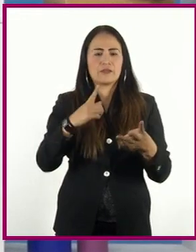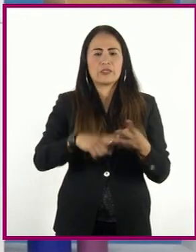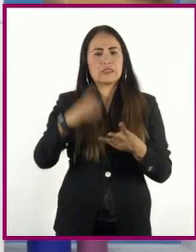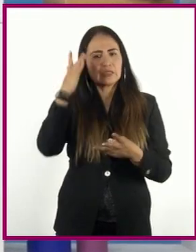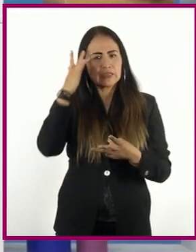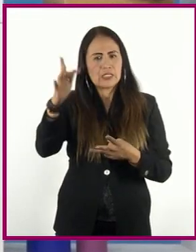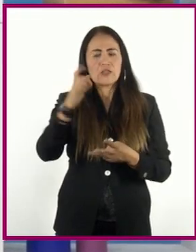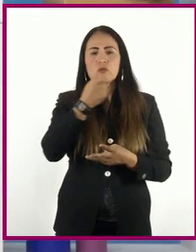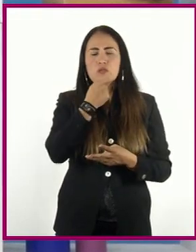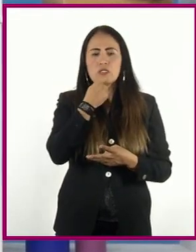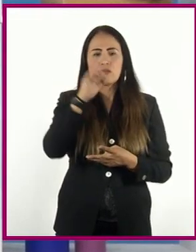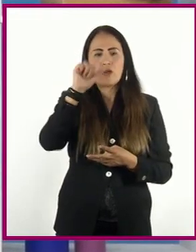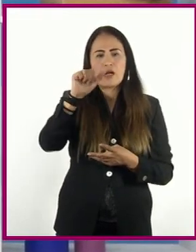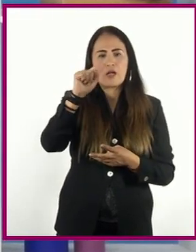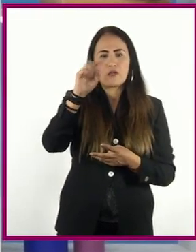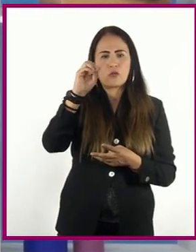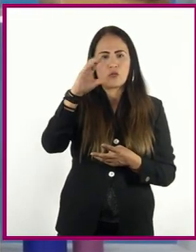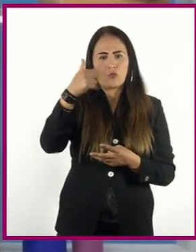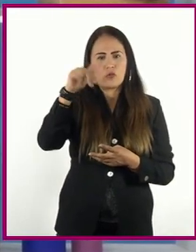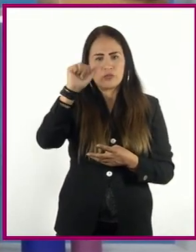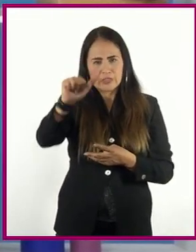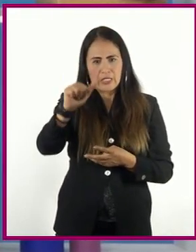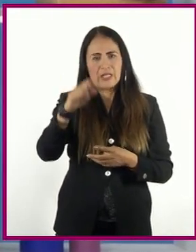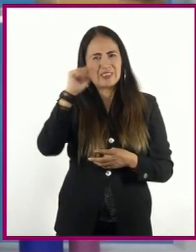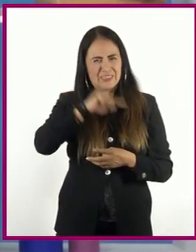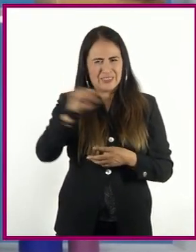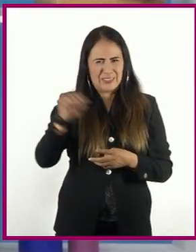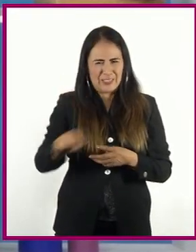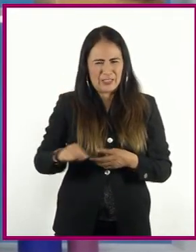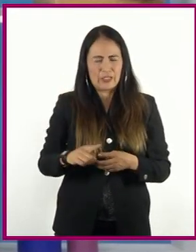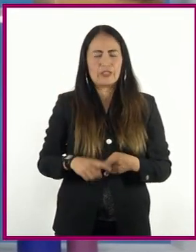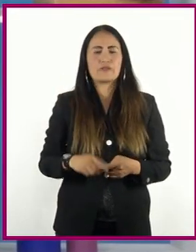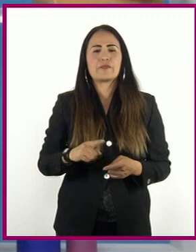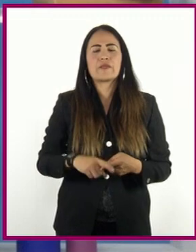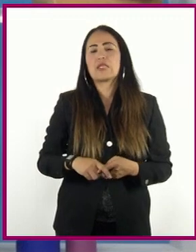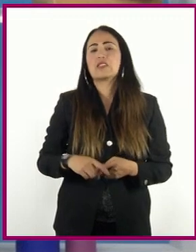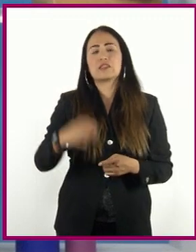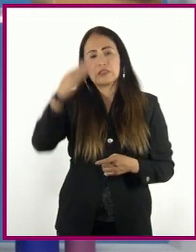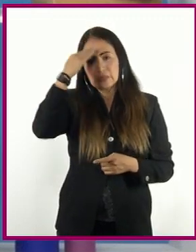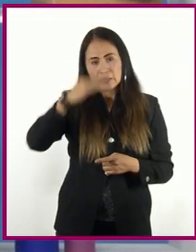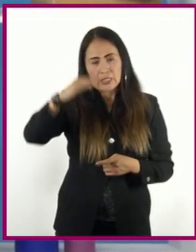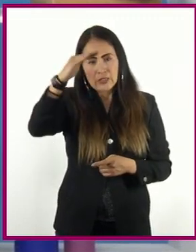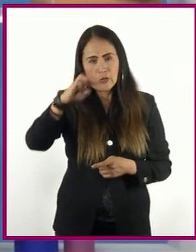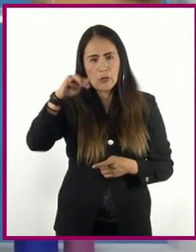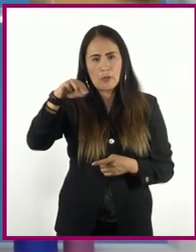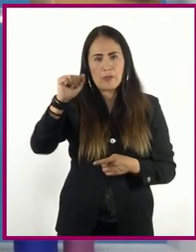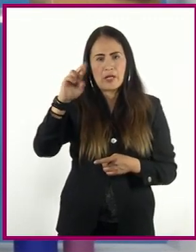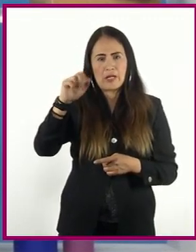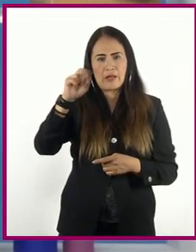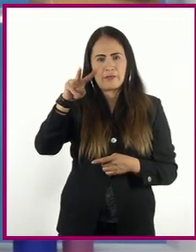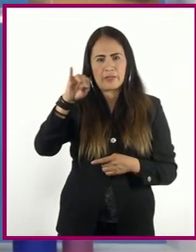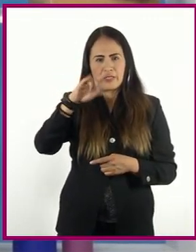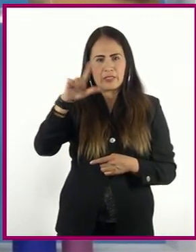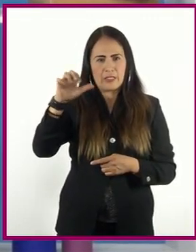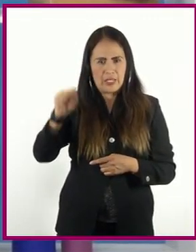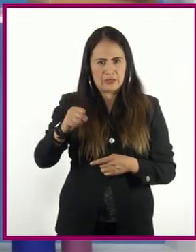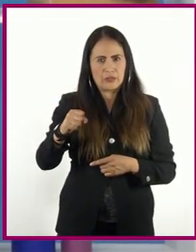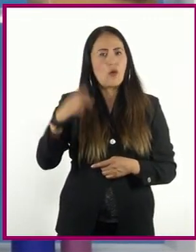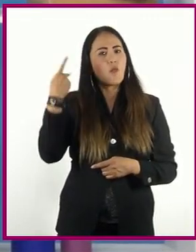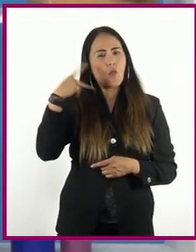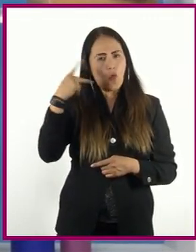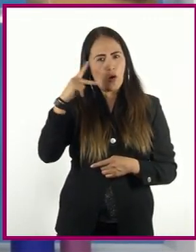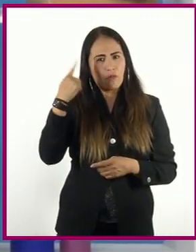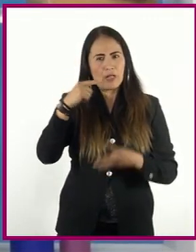Santo Niño de Atocha, en Fresnillo, Zacatecas, el Señor de las Maravillas, en Puebla, el Señor de Chalma, en el Estado de